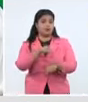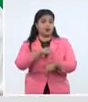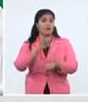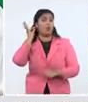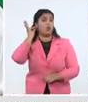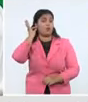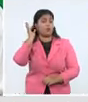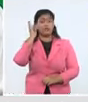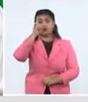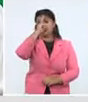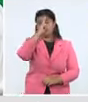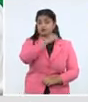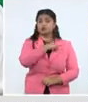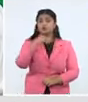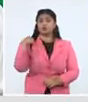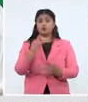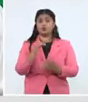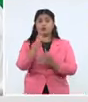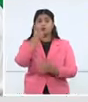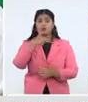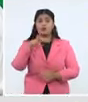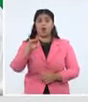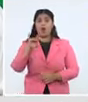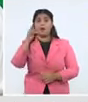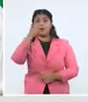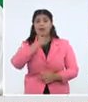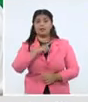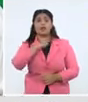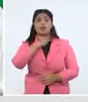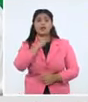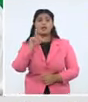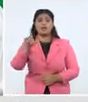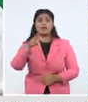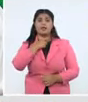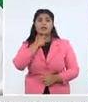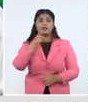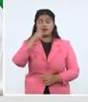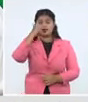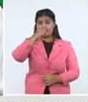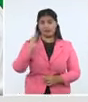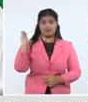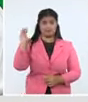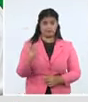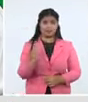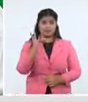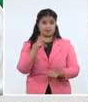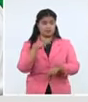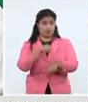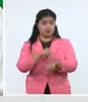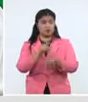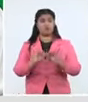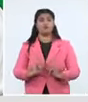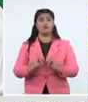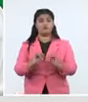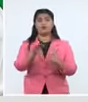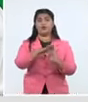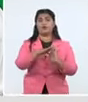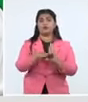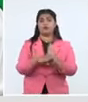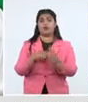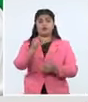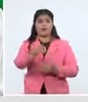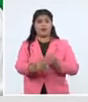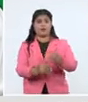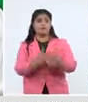ya nos tiene acostumbrados a la actualización de cómo va el programa de inmunizaciones, que mucho tiene que